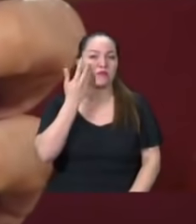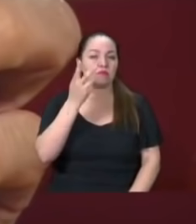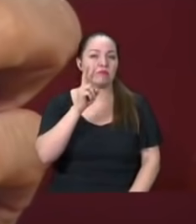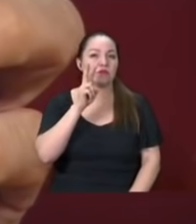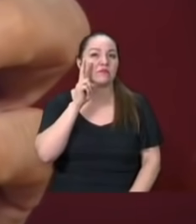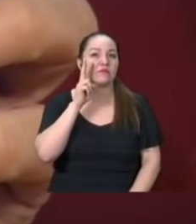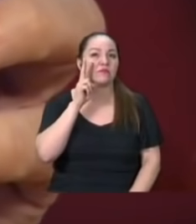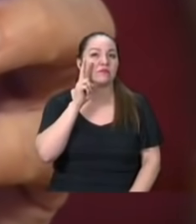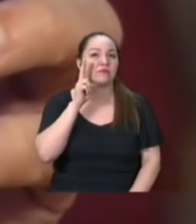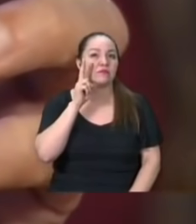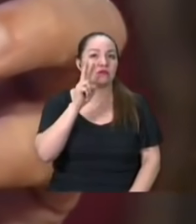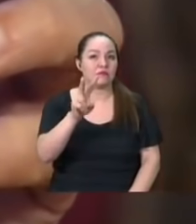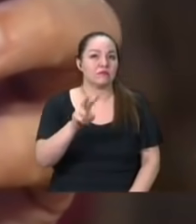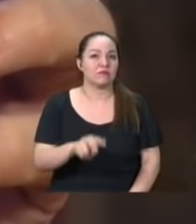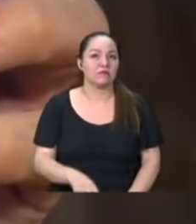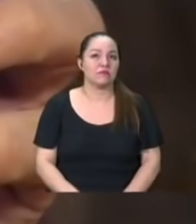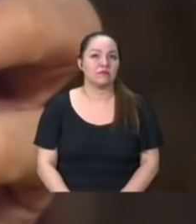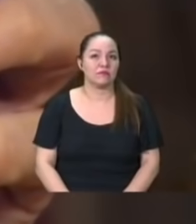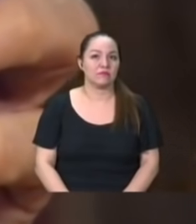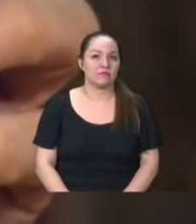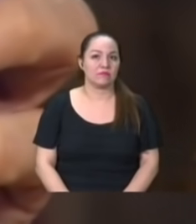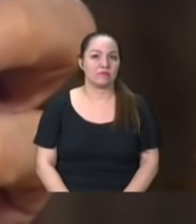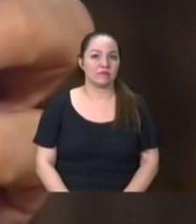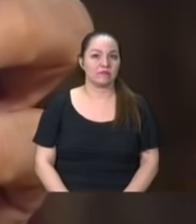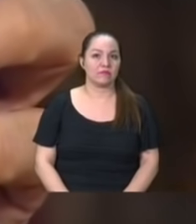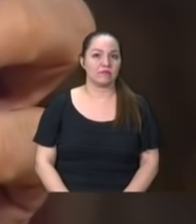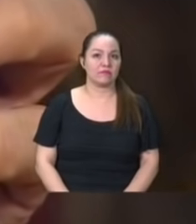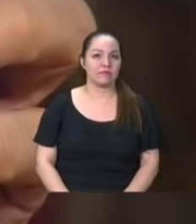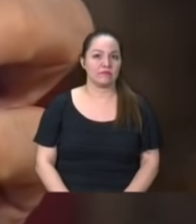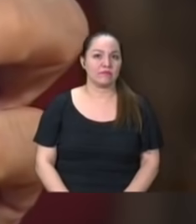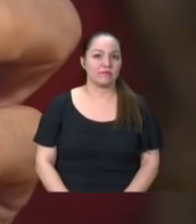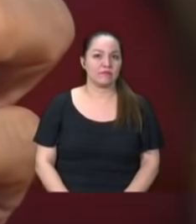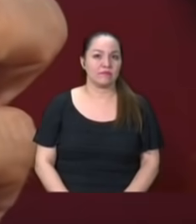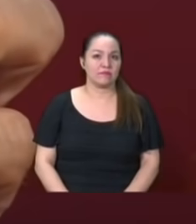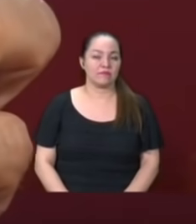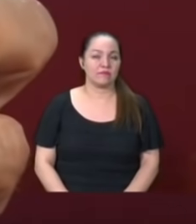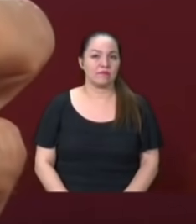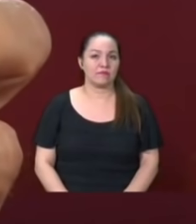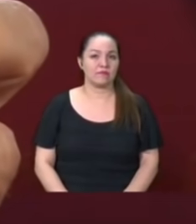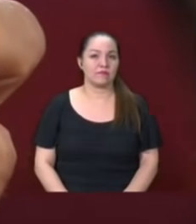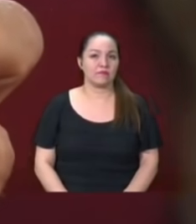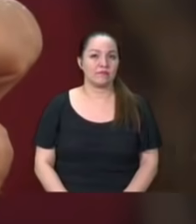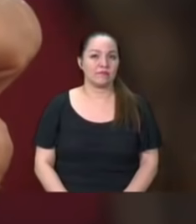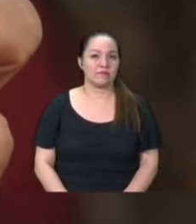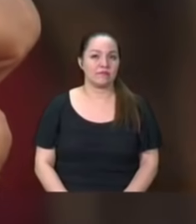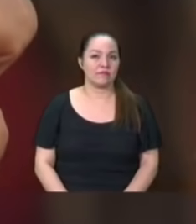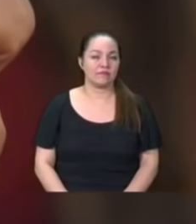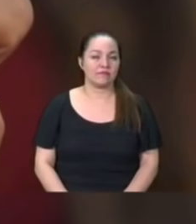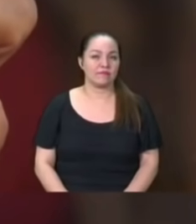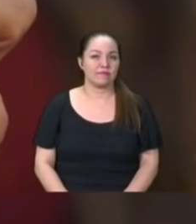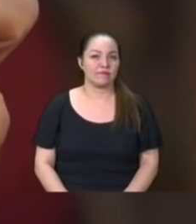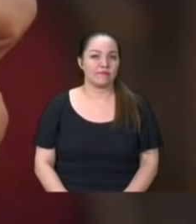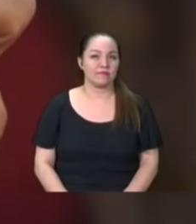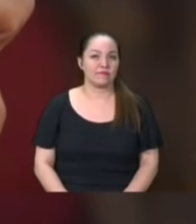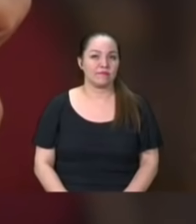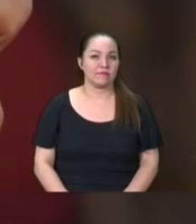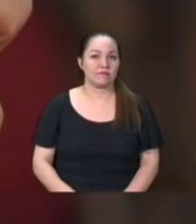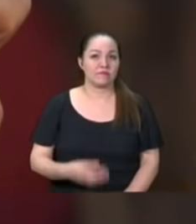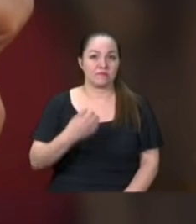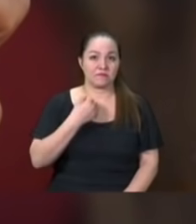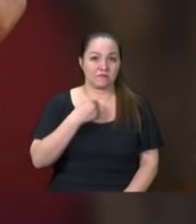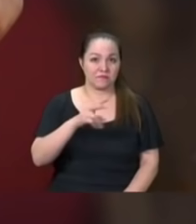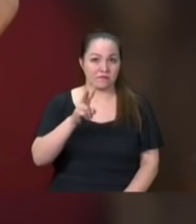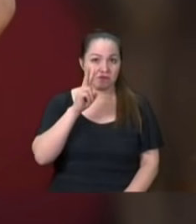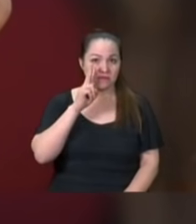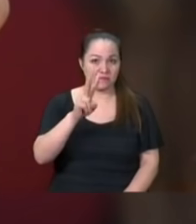lo que estoy cenando. ¡Ay, qué rico! ¡Bangles! ¡Quiero bangles! Está viendo el programa en el